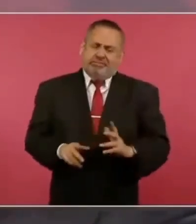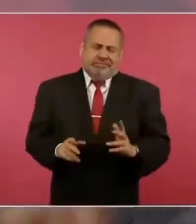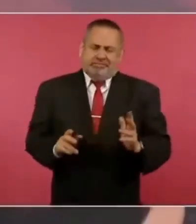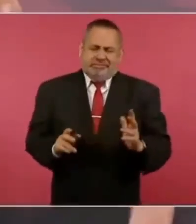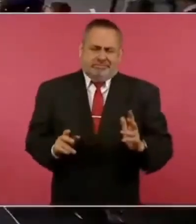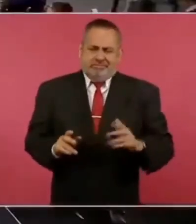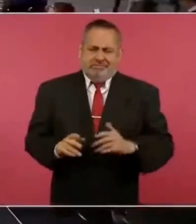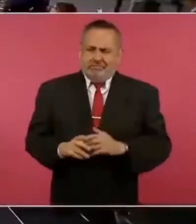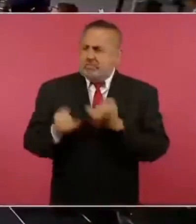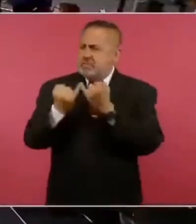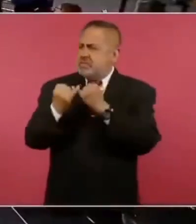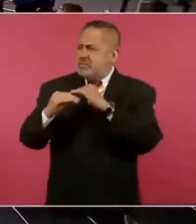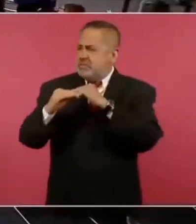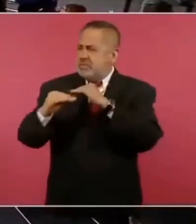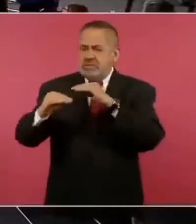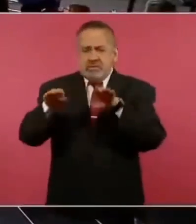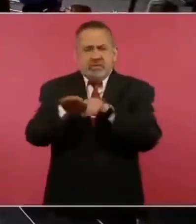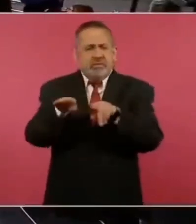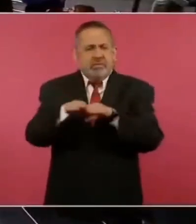¿Por qué